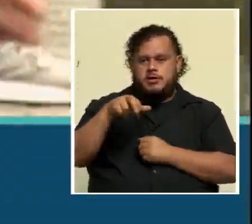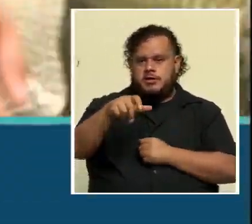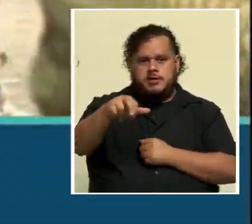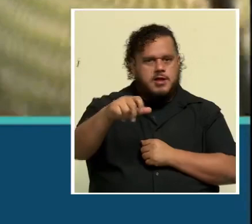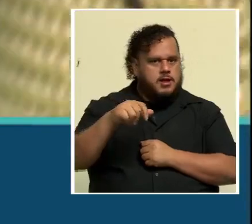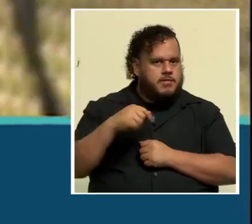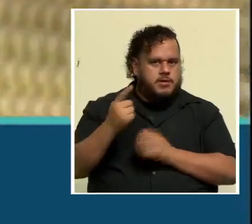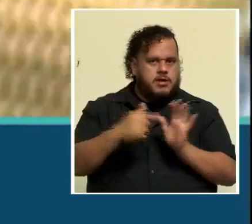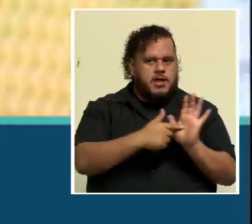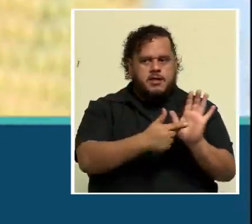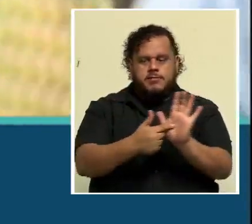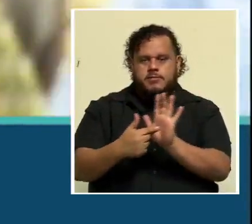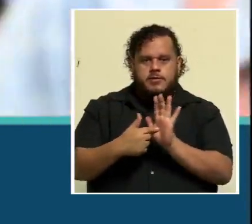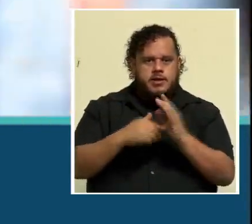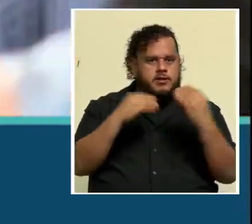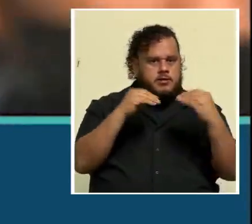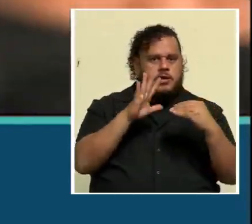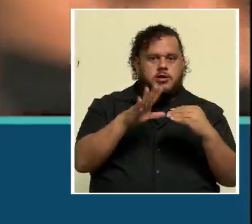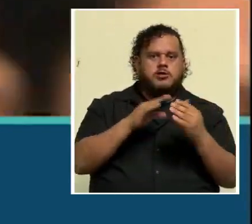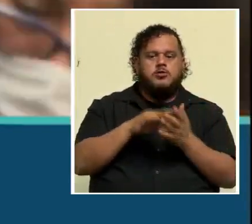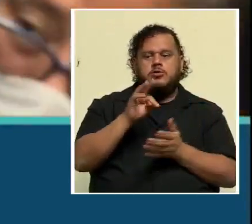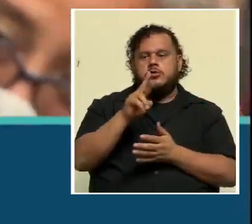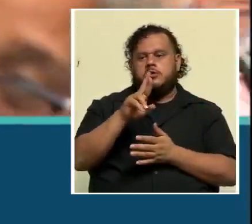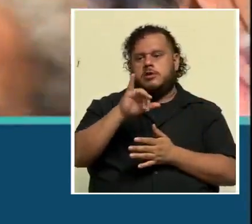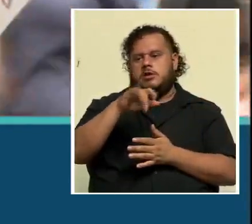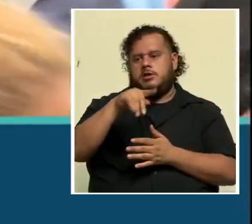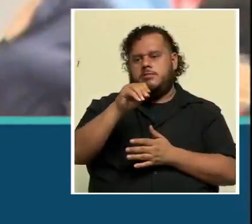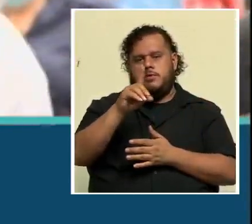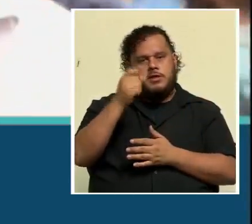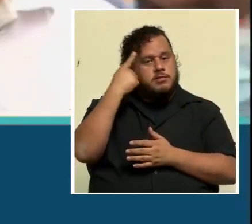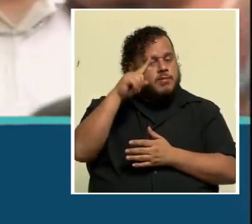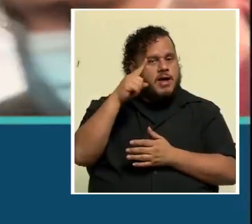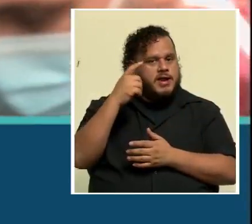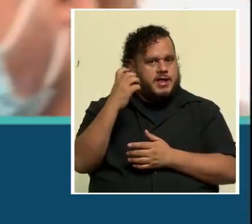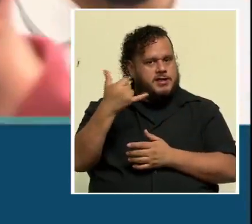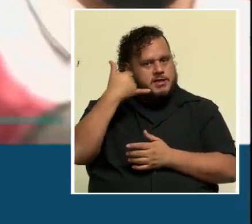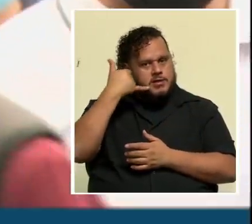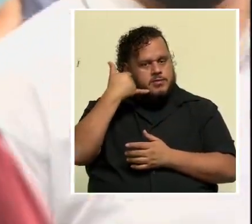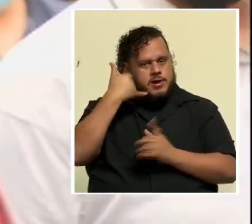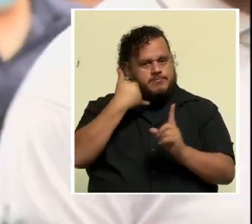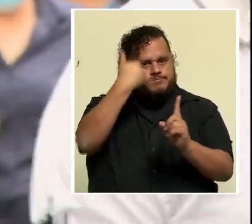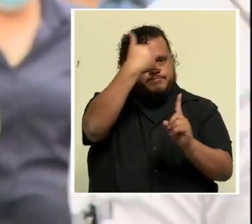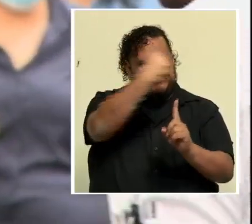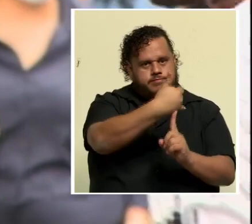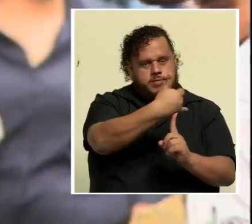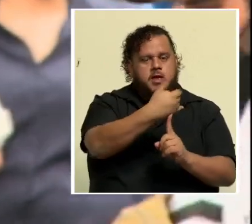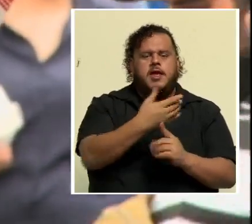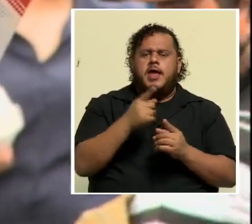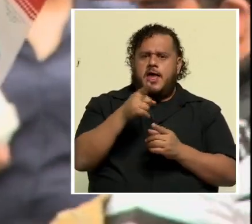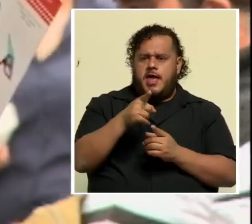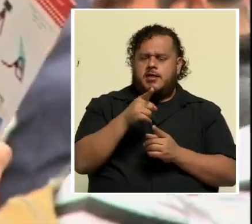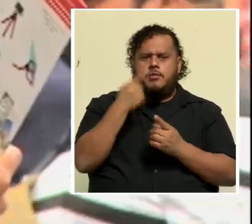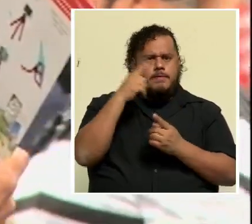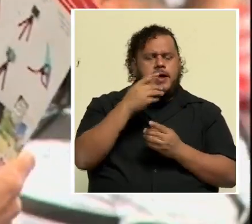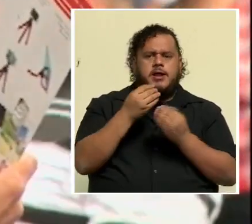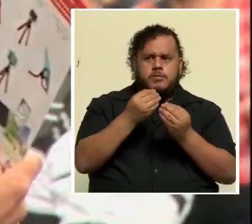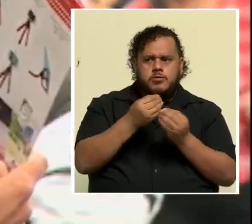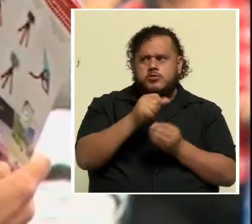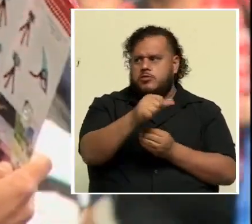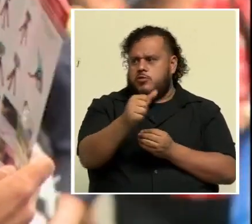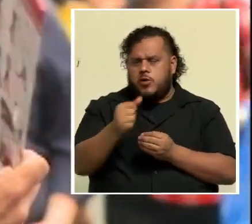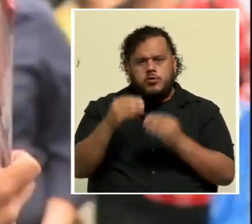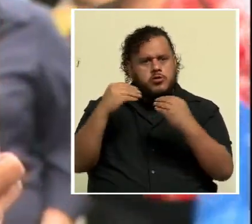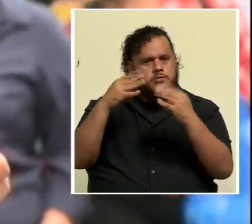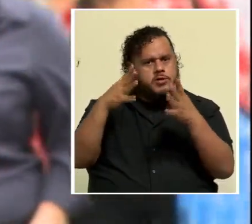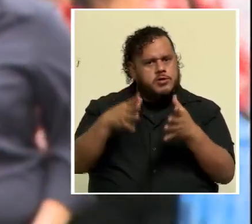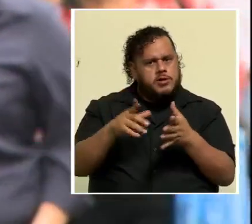calle exhibiendo para la venta sus trípodes para celulares. Este escenario, aunque común para muchos otros vendedores ambulantes,